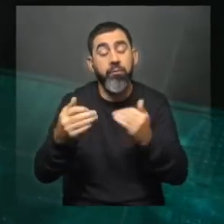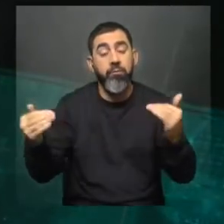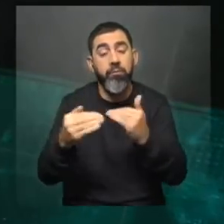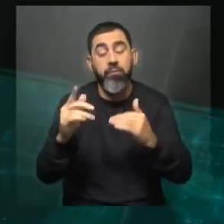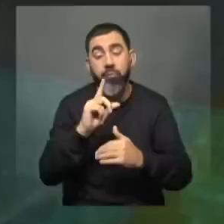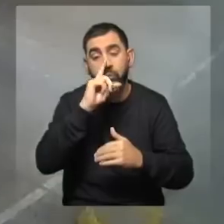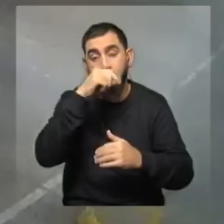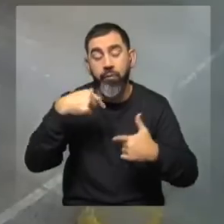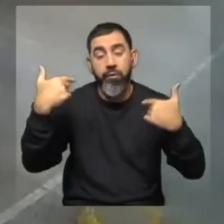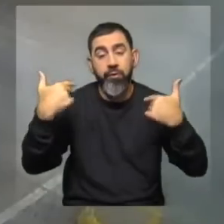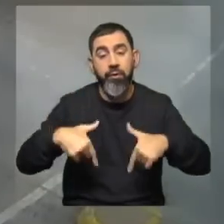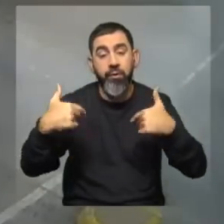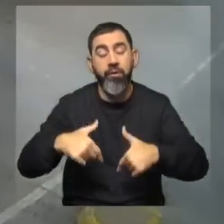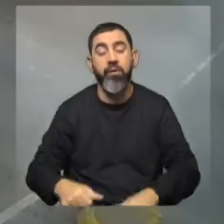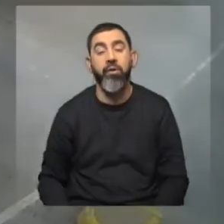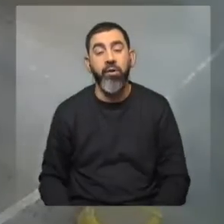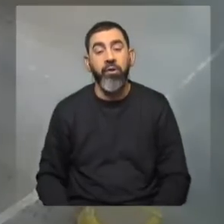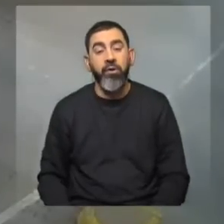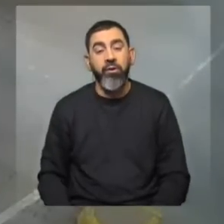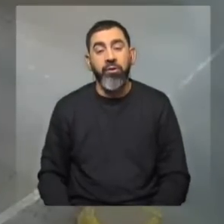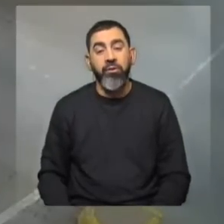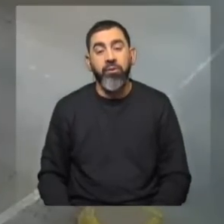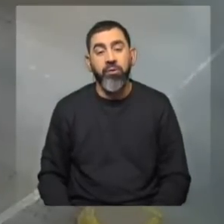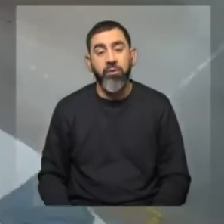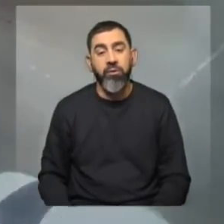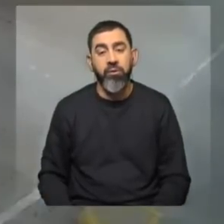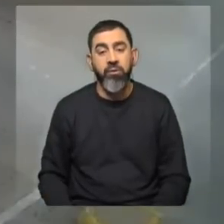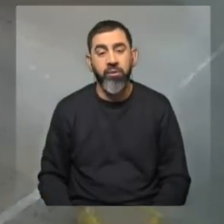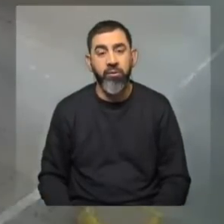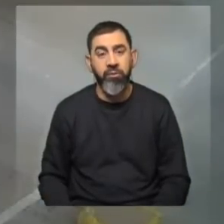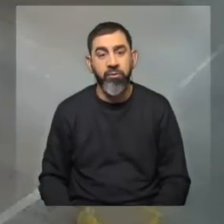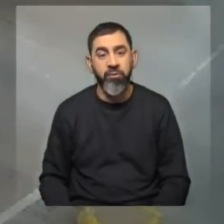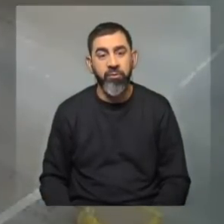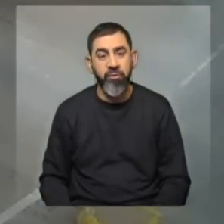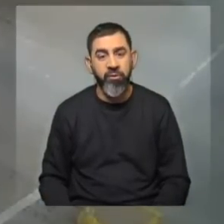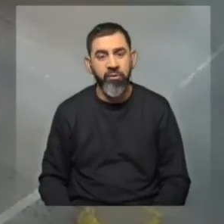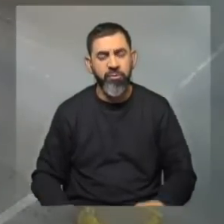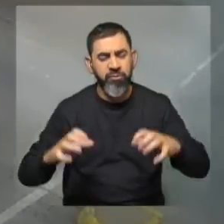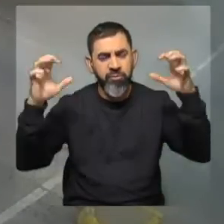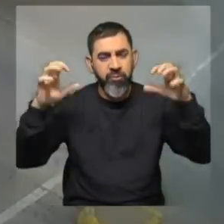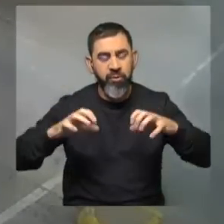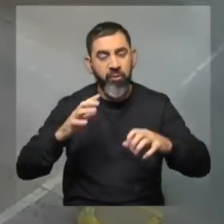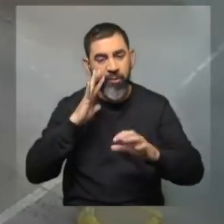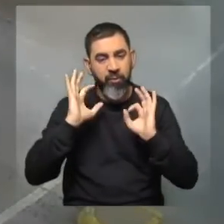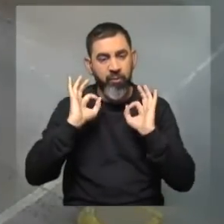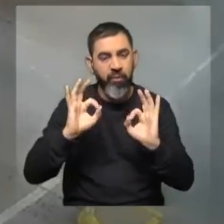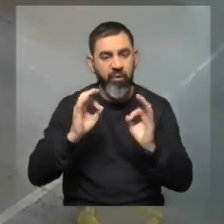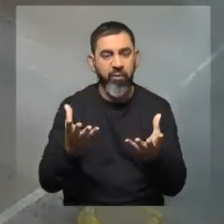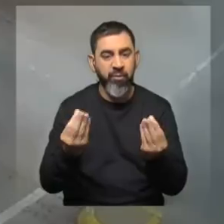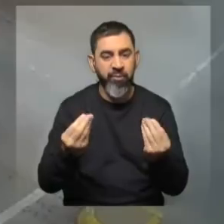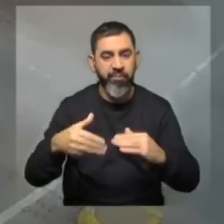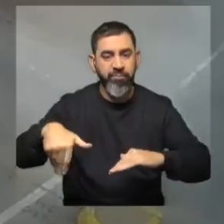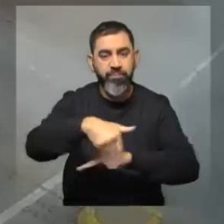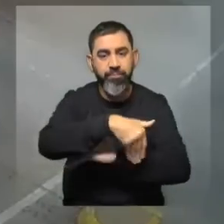para saber el condados del centro de gestión de movilidad por donde circular pero por dónde no bueno y hay que andar con mucho cuidado no extremar